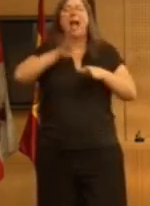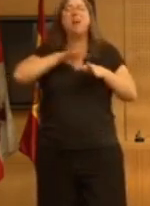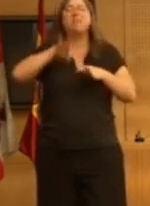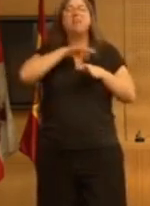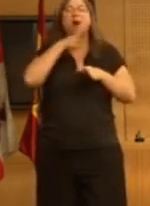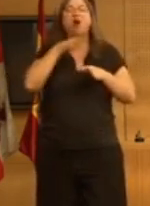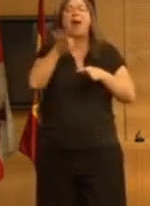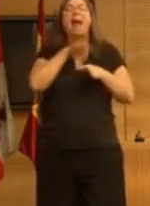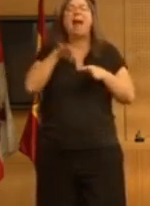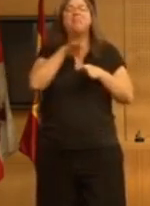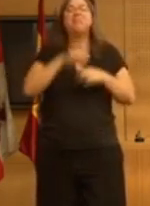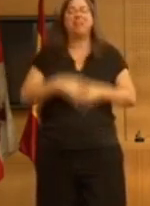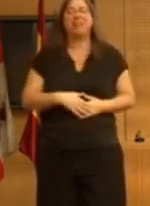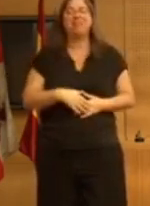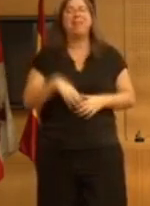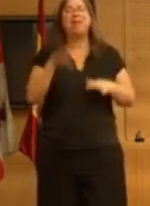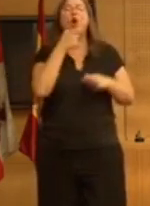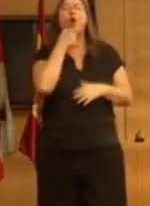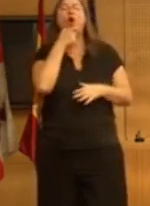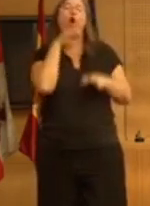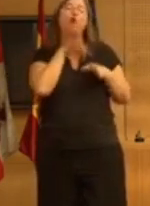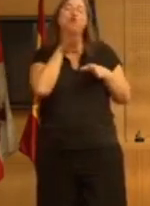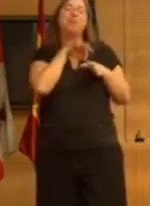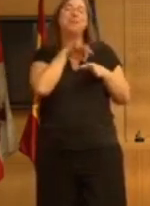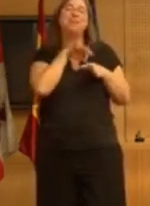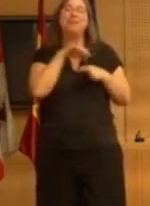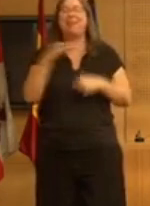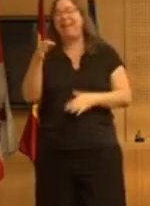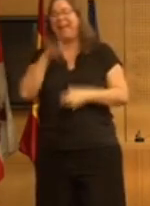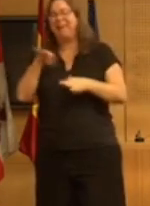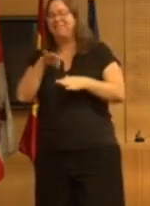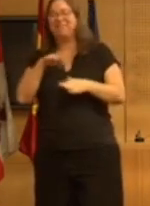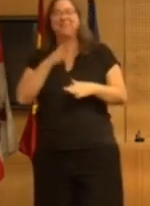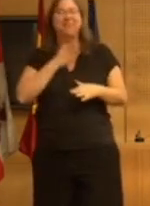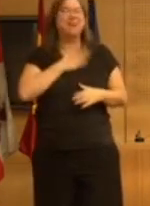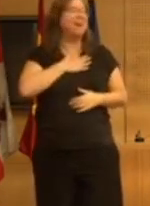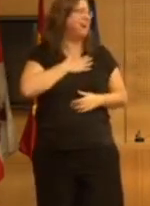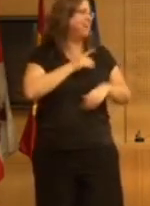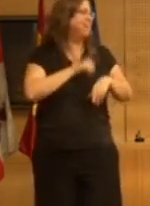un... Ah, Ahora el coffee. es que eso de comer.